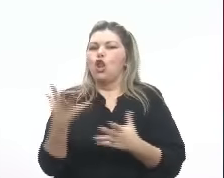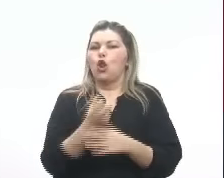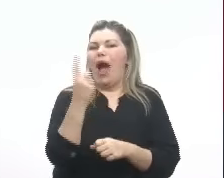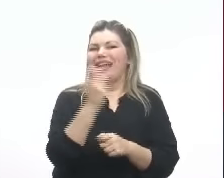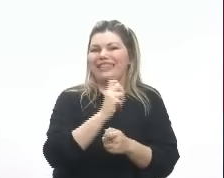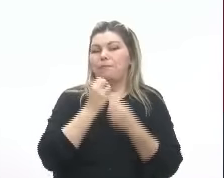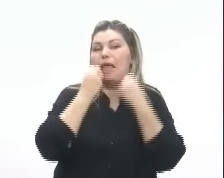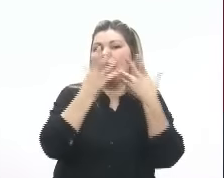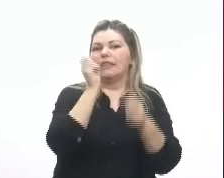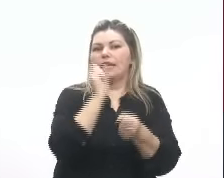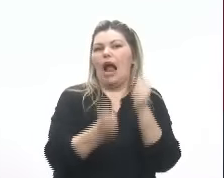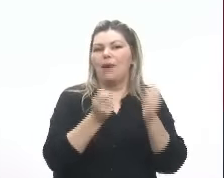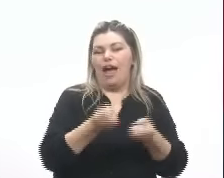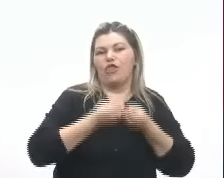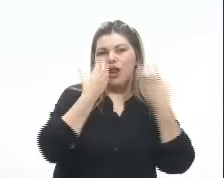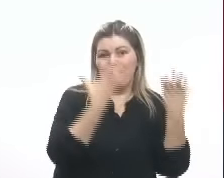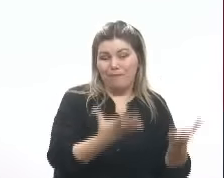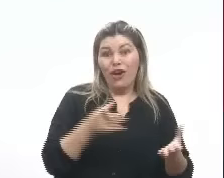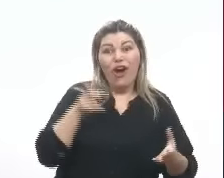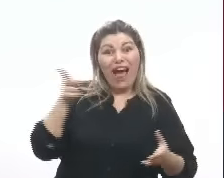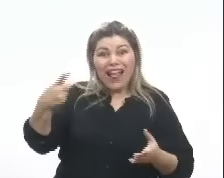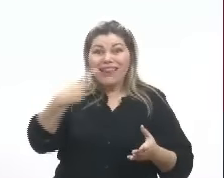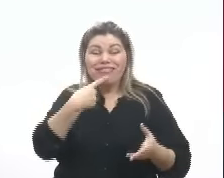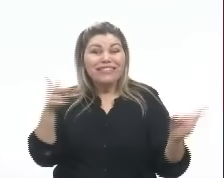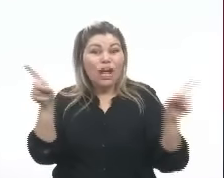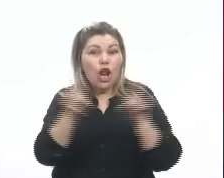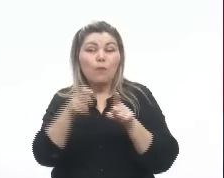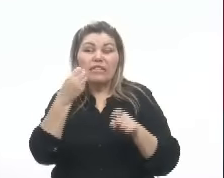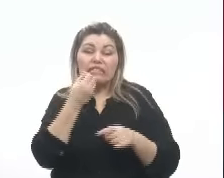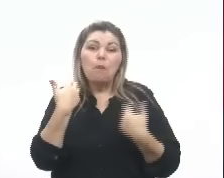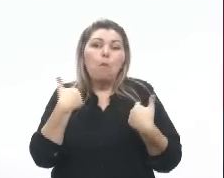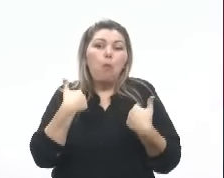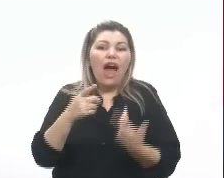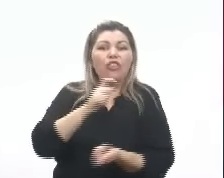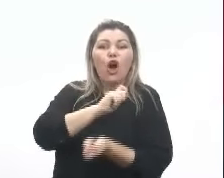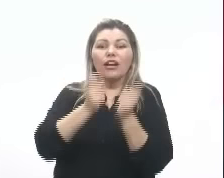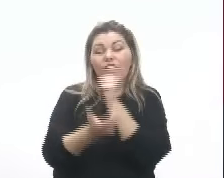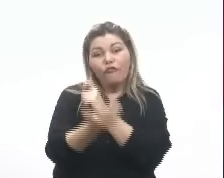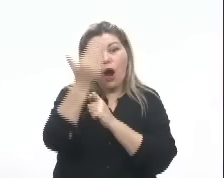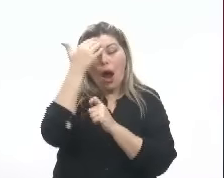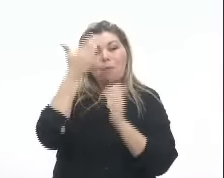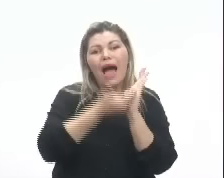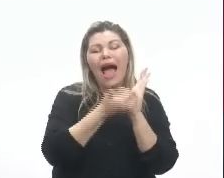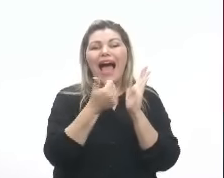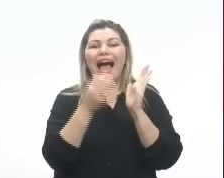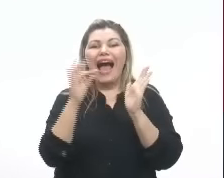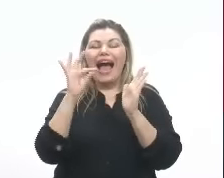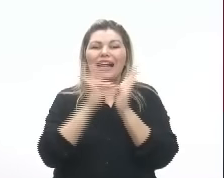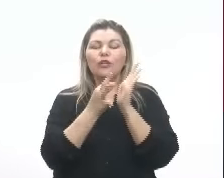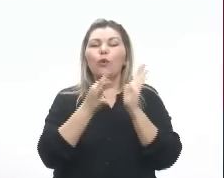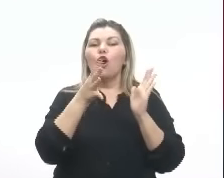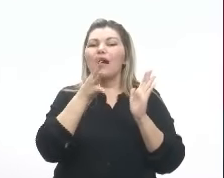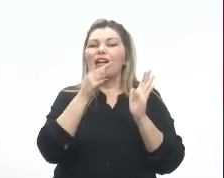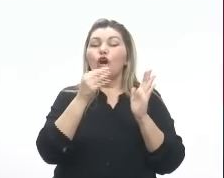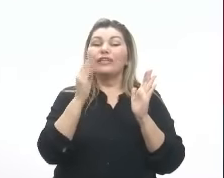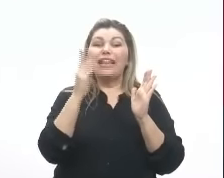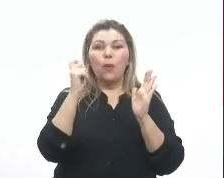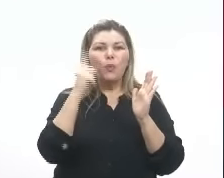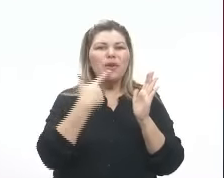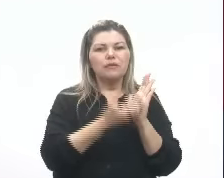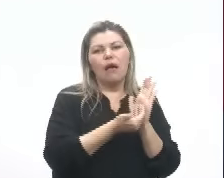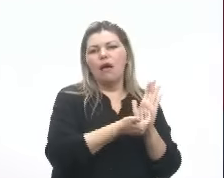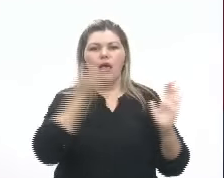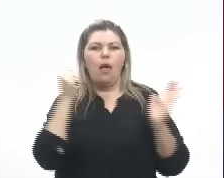Si pudiera hacer una reforma constitucional, borraría el 14 bis de la Constitución. Y esa reforma viola el artículo 14 bis de